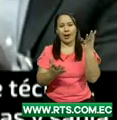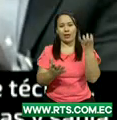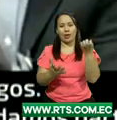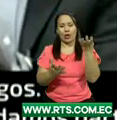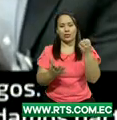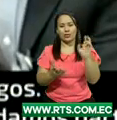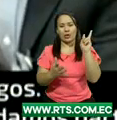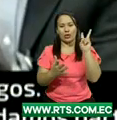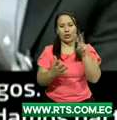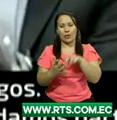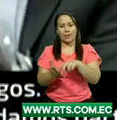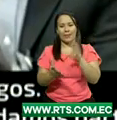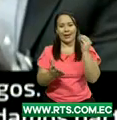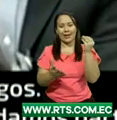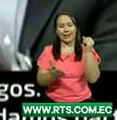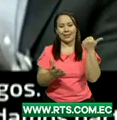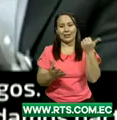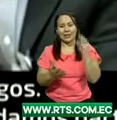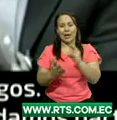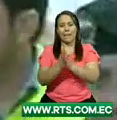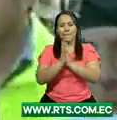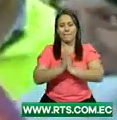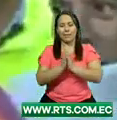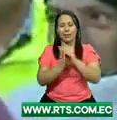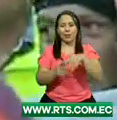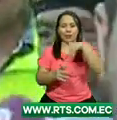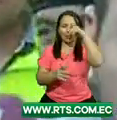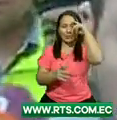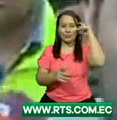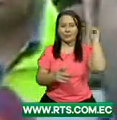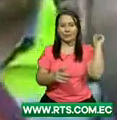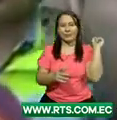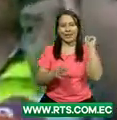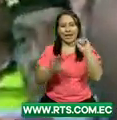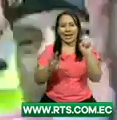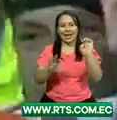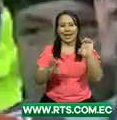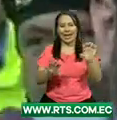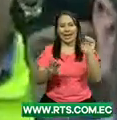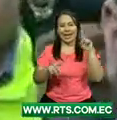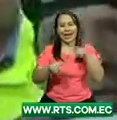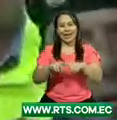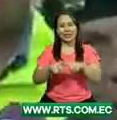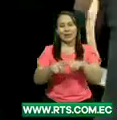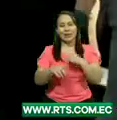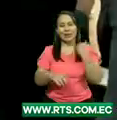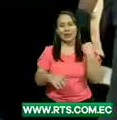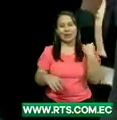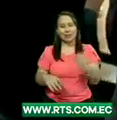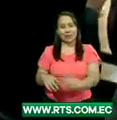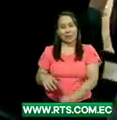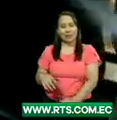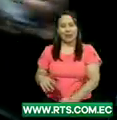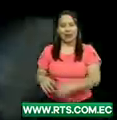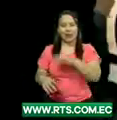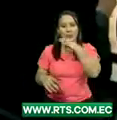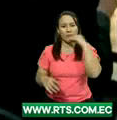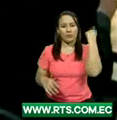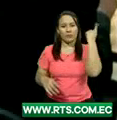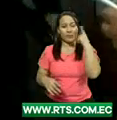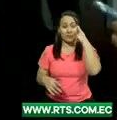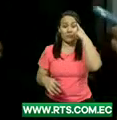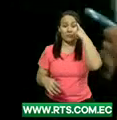relató que el pedido vino del exvicepresidente joven glaciar supuestamente lo representado hoy galeno es entonces presidente rafael